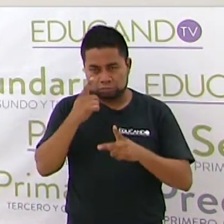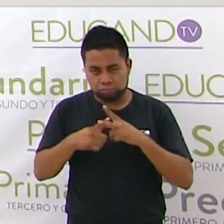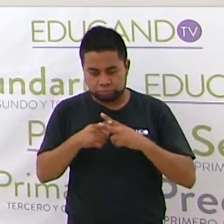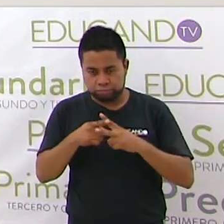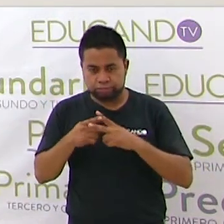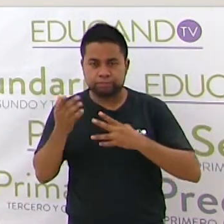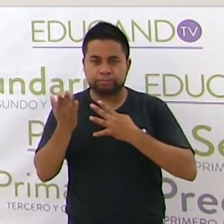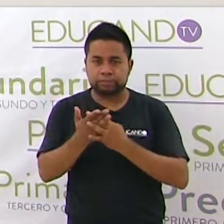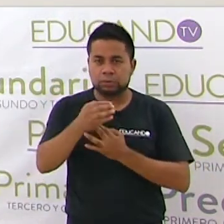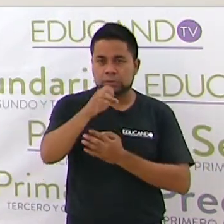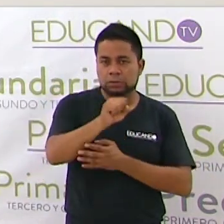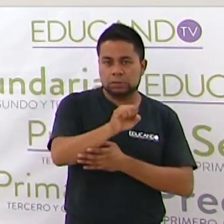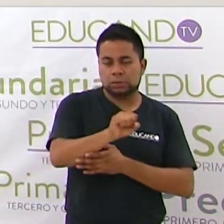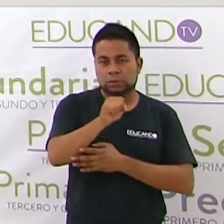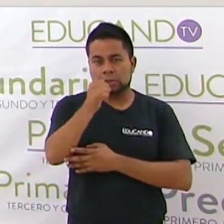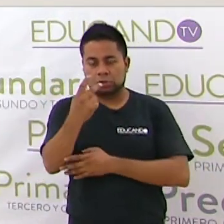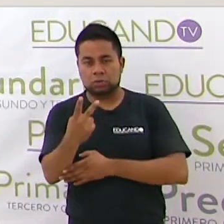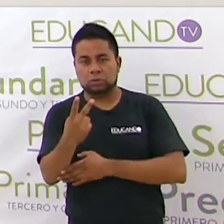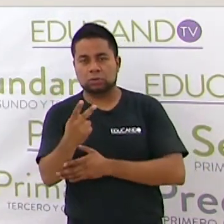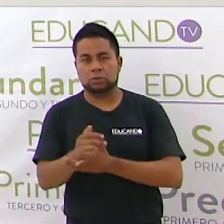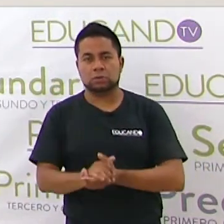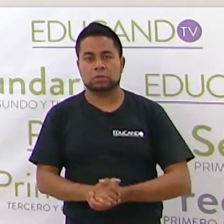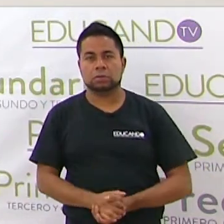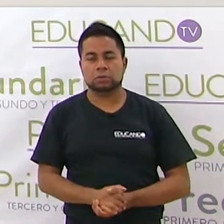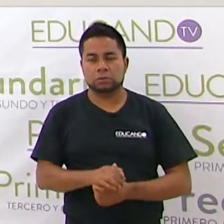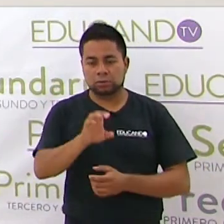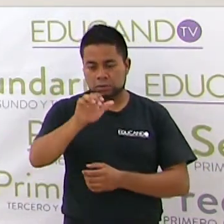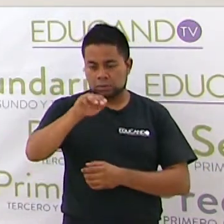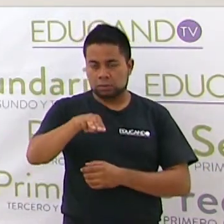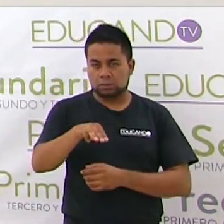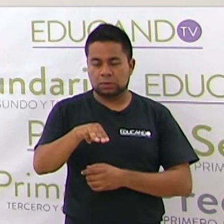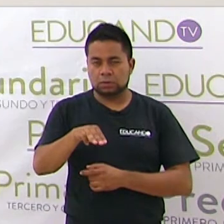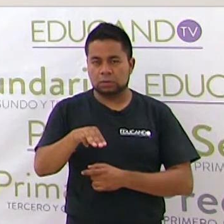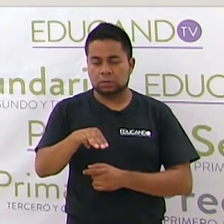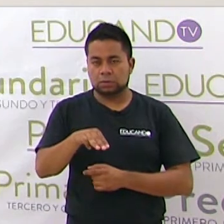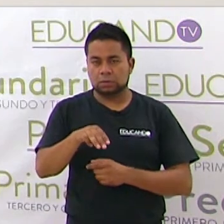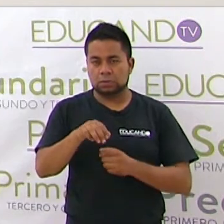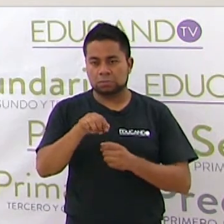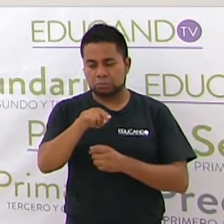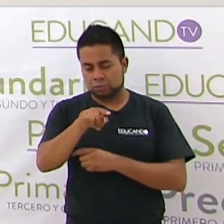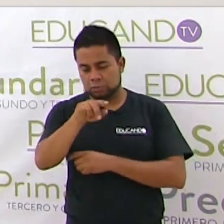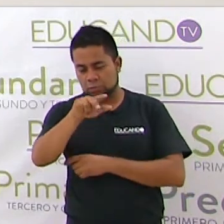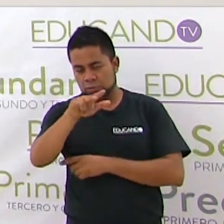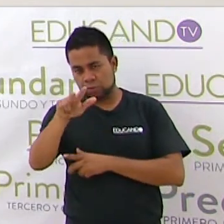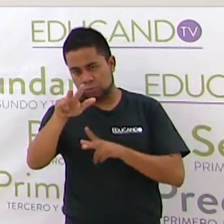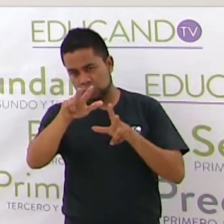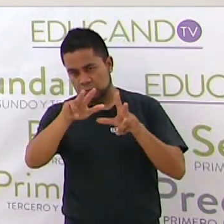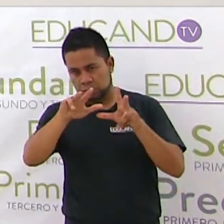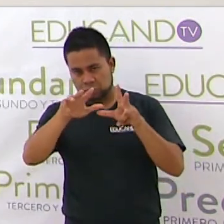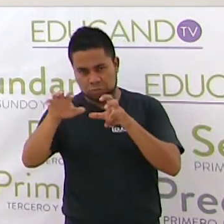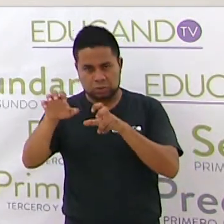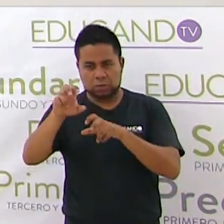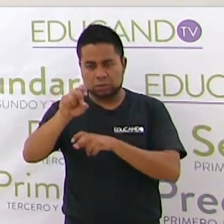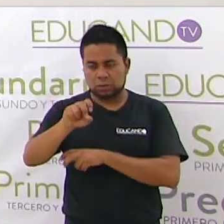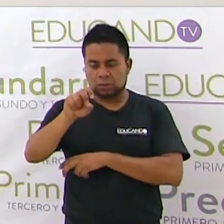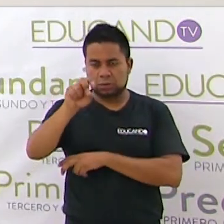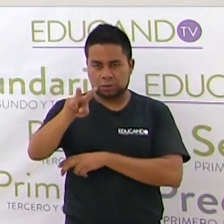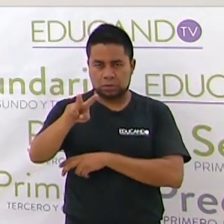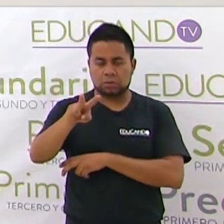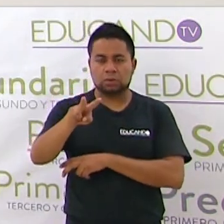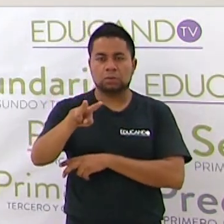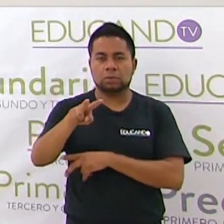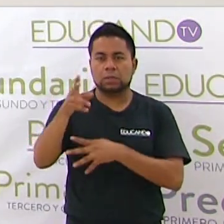dividimos 62 centímetros con 832 milésimos